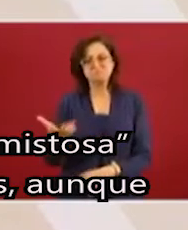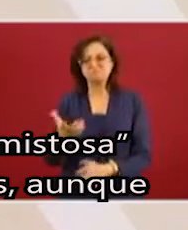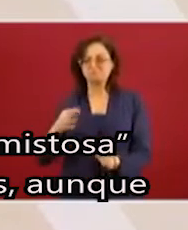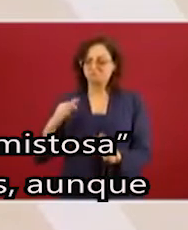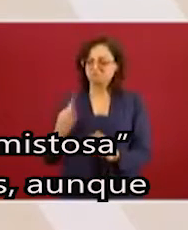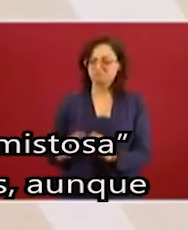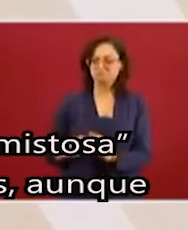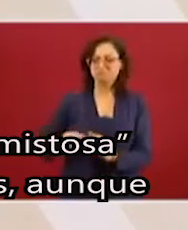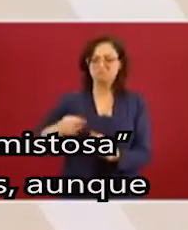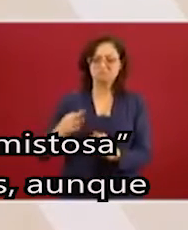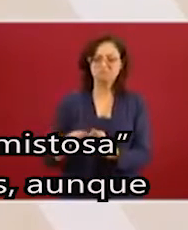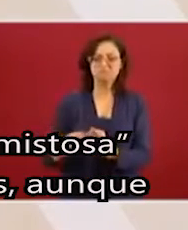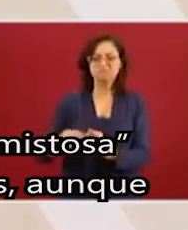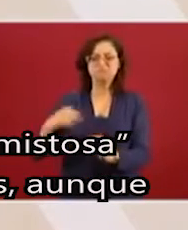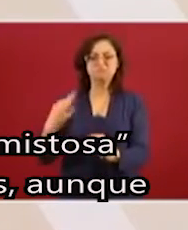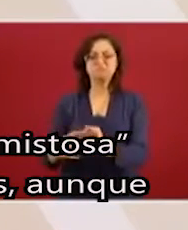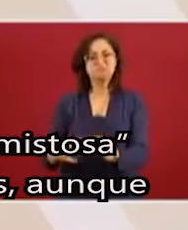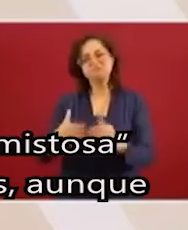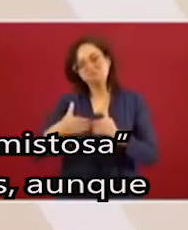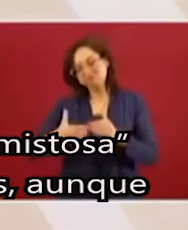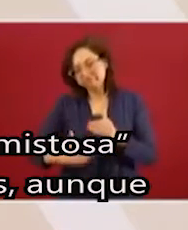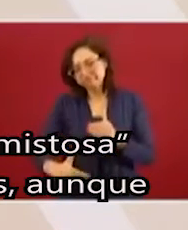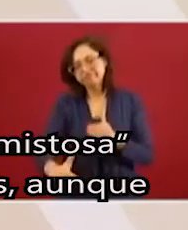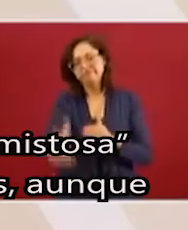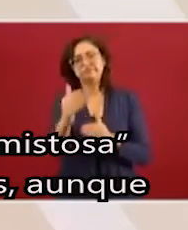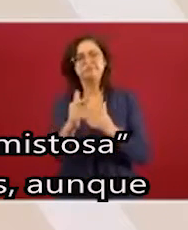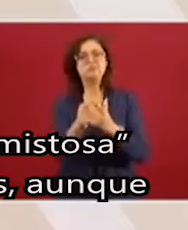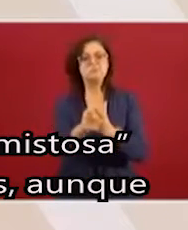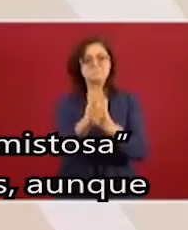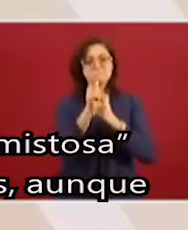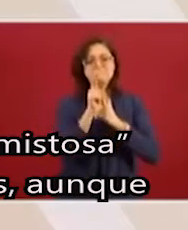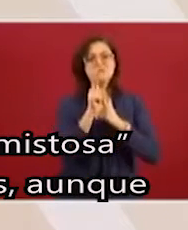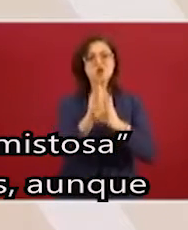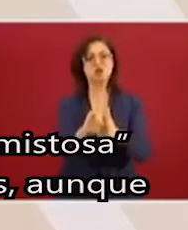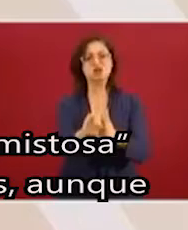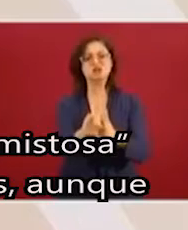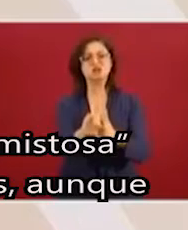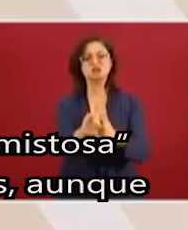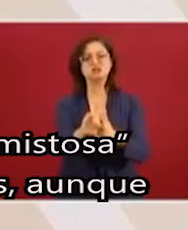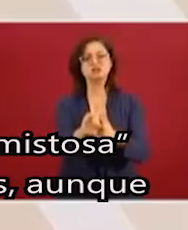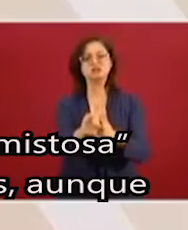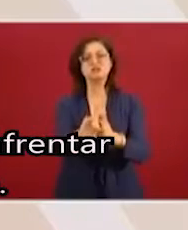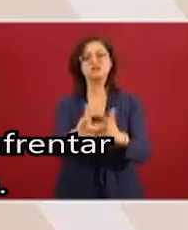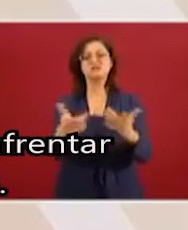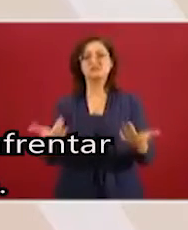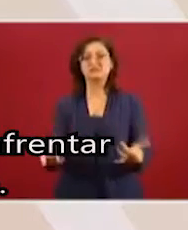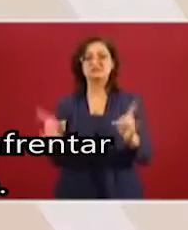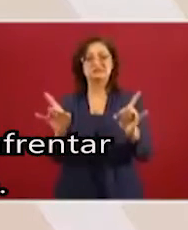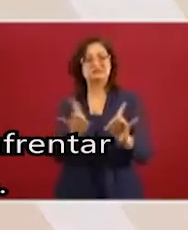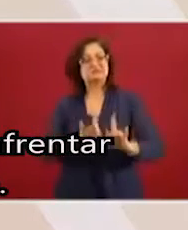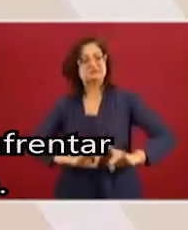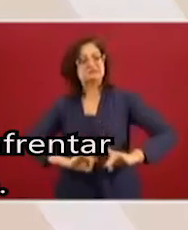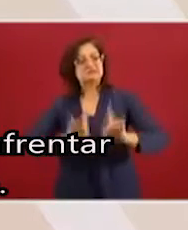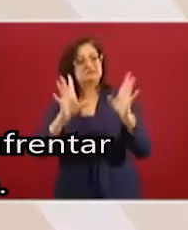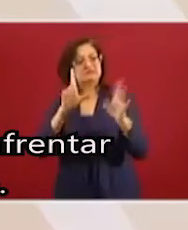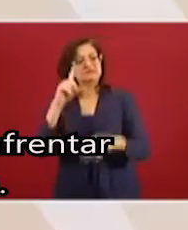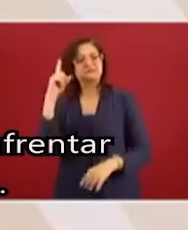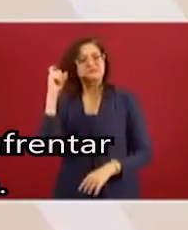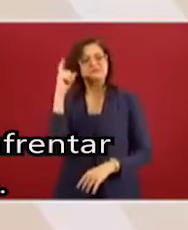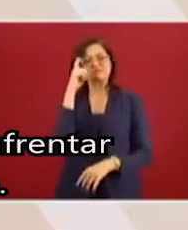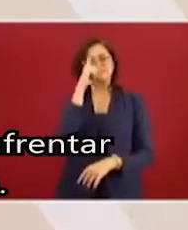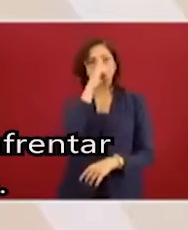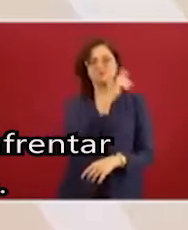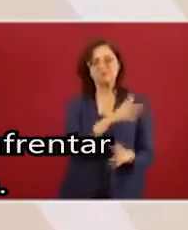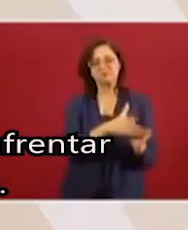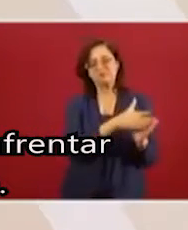el presidente Andrés Manuel calificó de buena y amistosa la reunión que sostuvo con la cúpula de empresarios, aunque no aceptó por el momento las